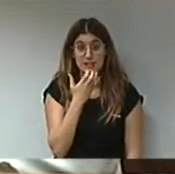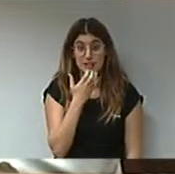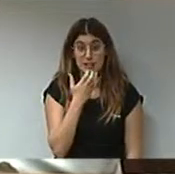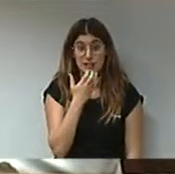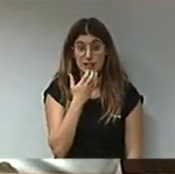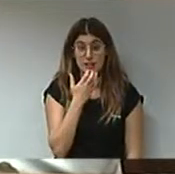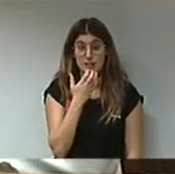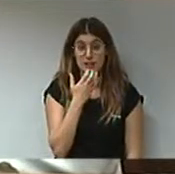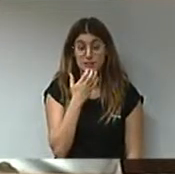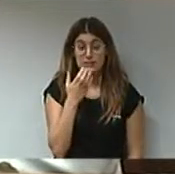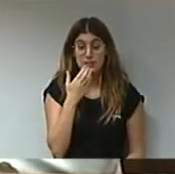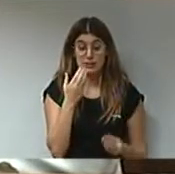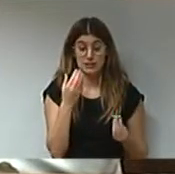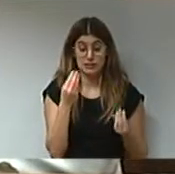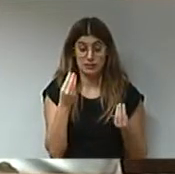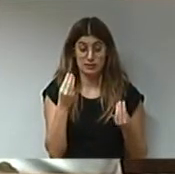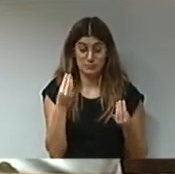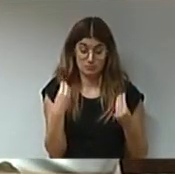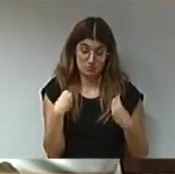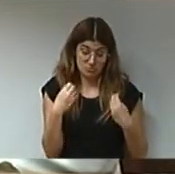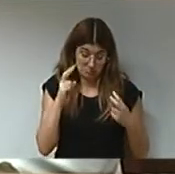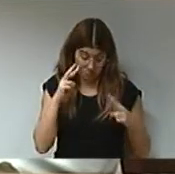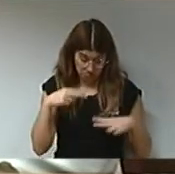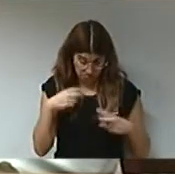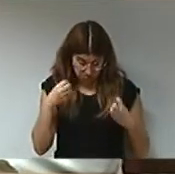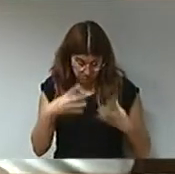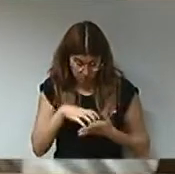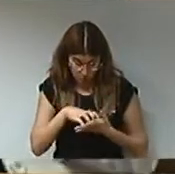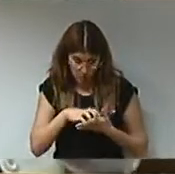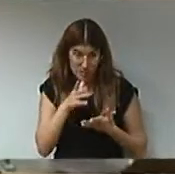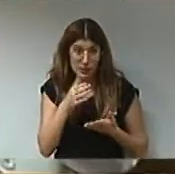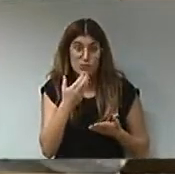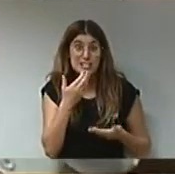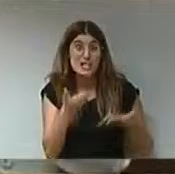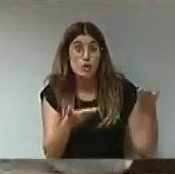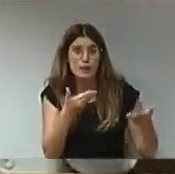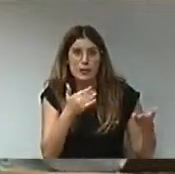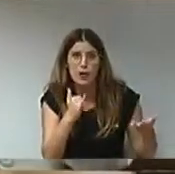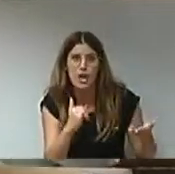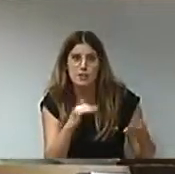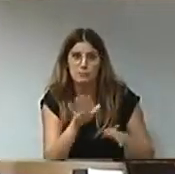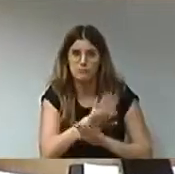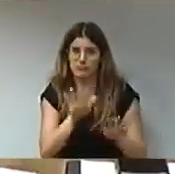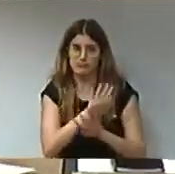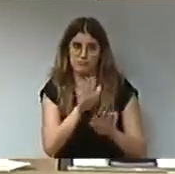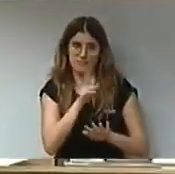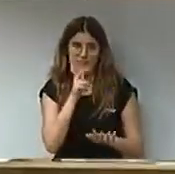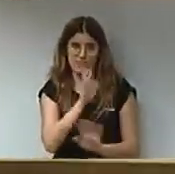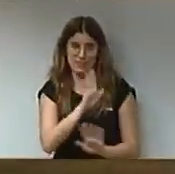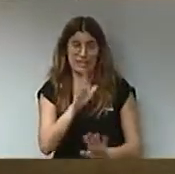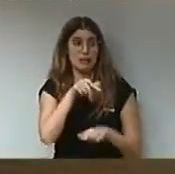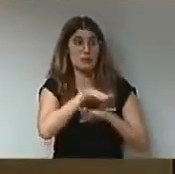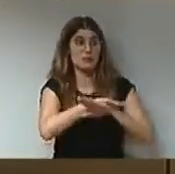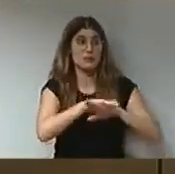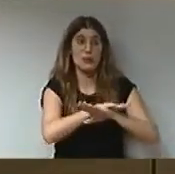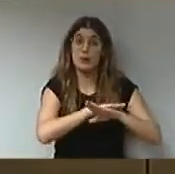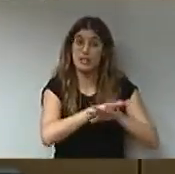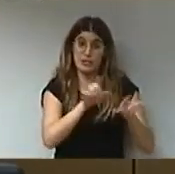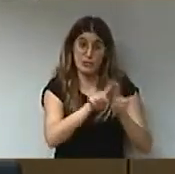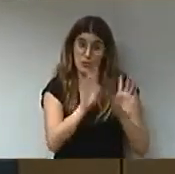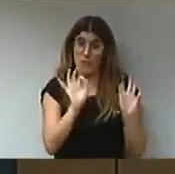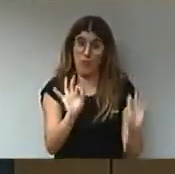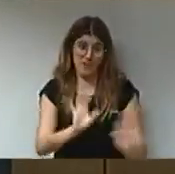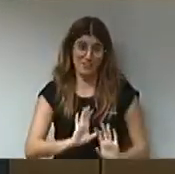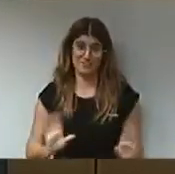pues tengo mis dudas. Ahora, si me comparo, ¡ay, si me comparo! Pues como gobierno, mire, nosotros